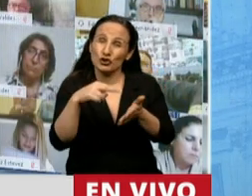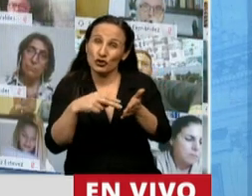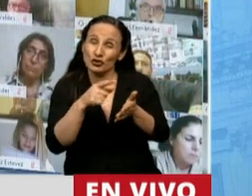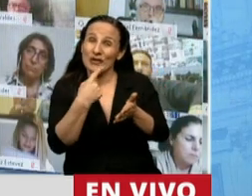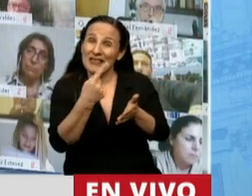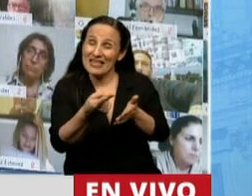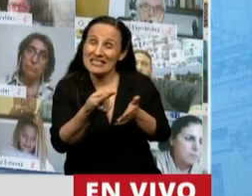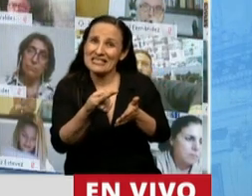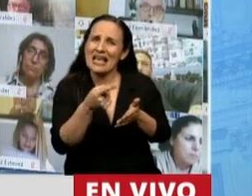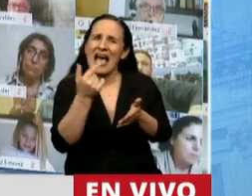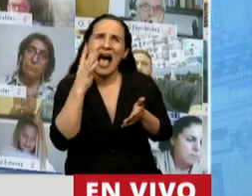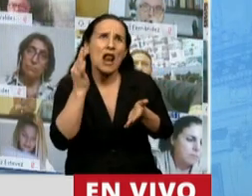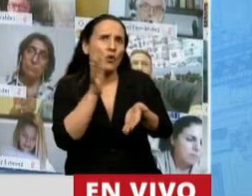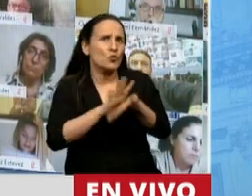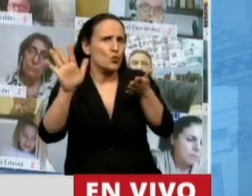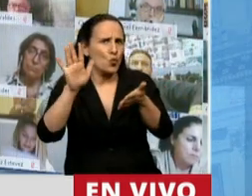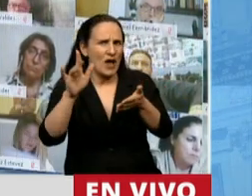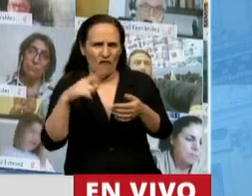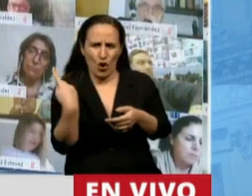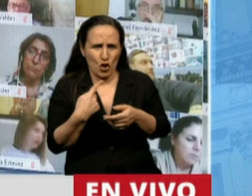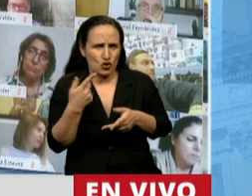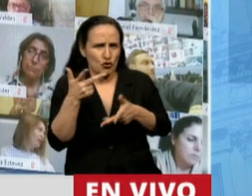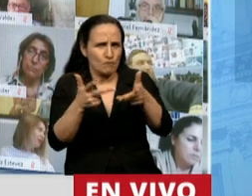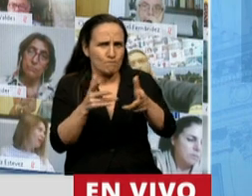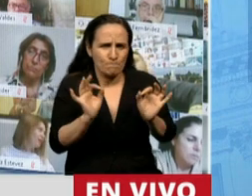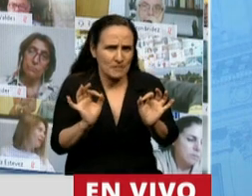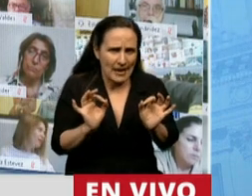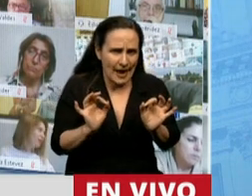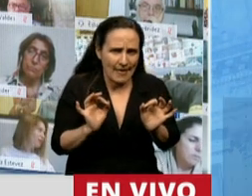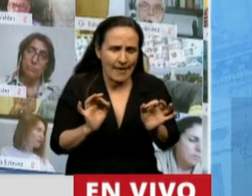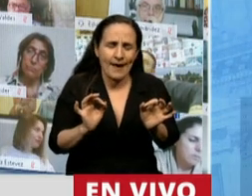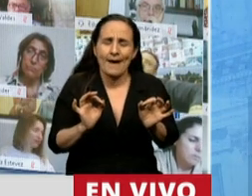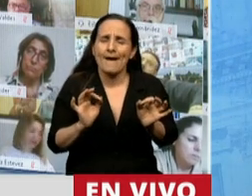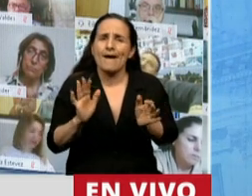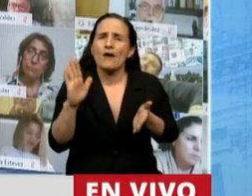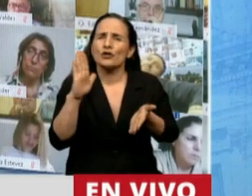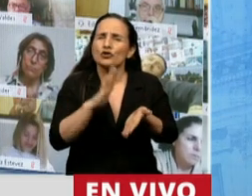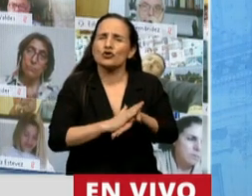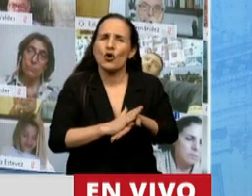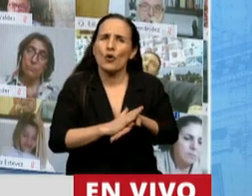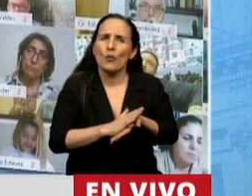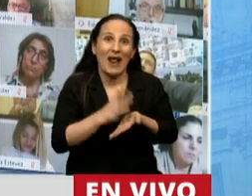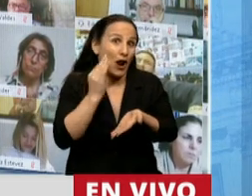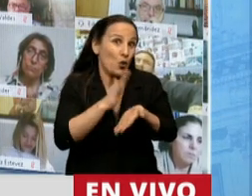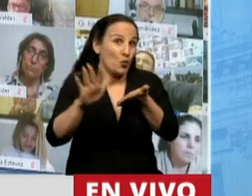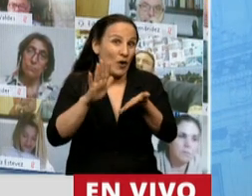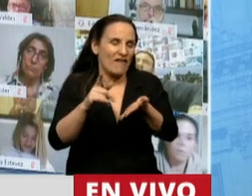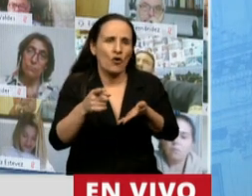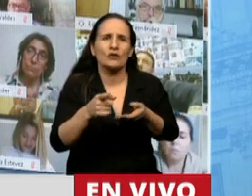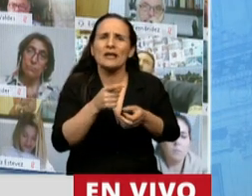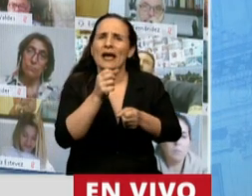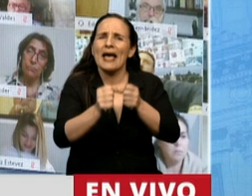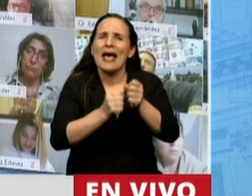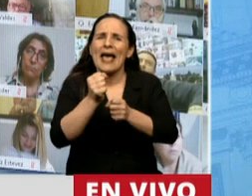una novedad que hasta aquí no la habíamos considerado que era agregar a las empresas que